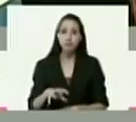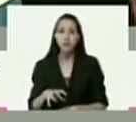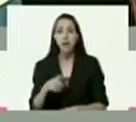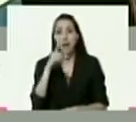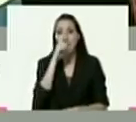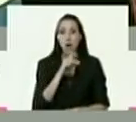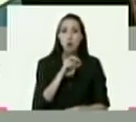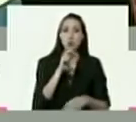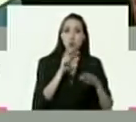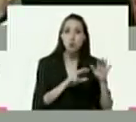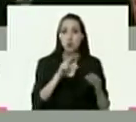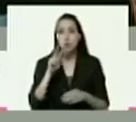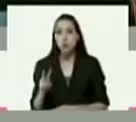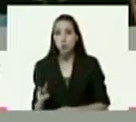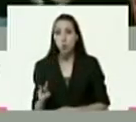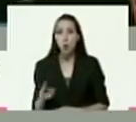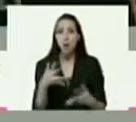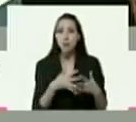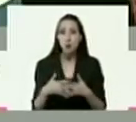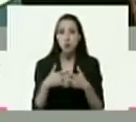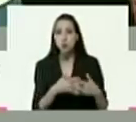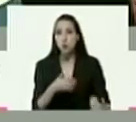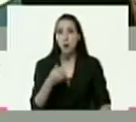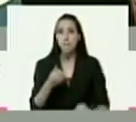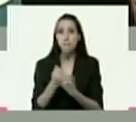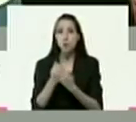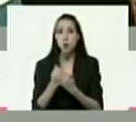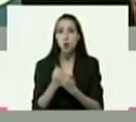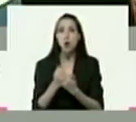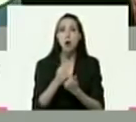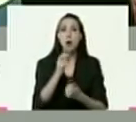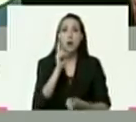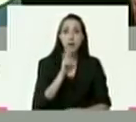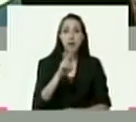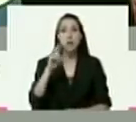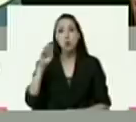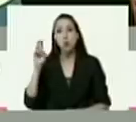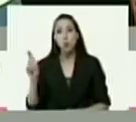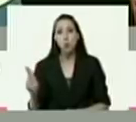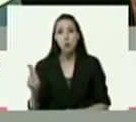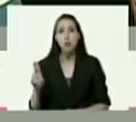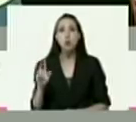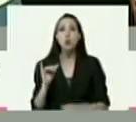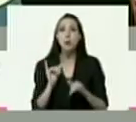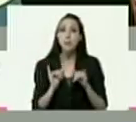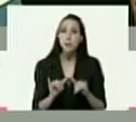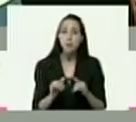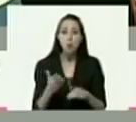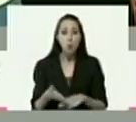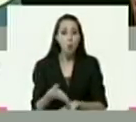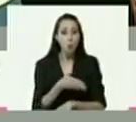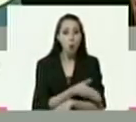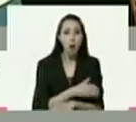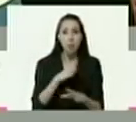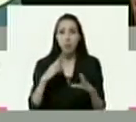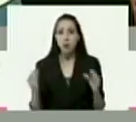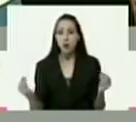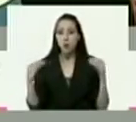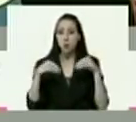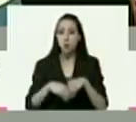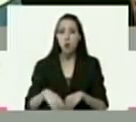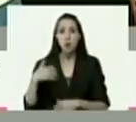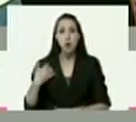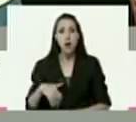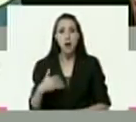82, Estados Unidos apoyó al Reino Unido en su disputa con Argentina y no se acogió al Tratado Interamericano